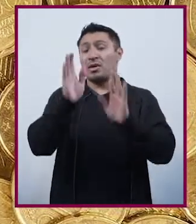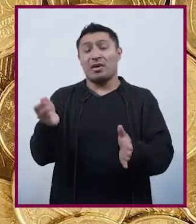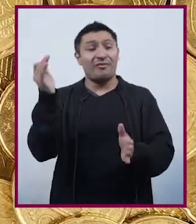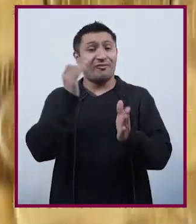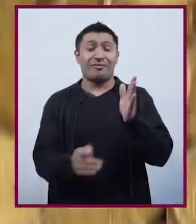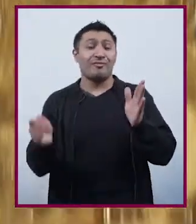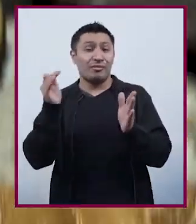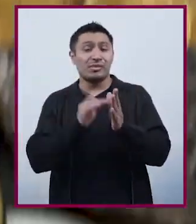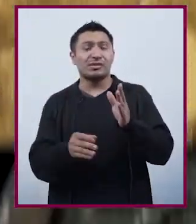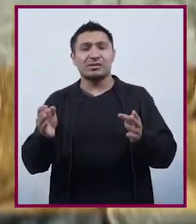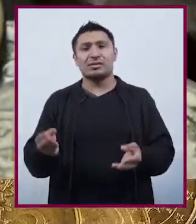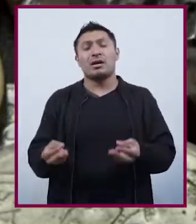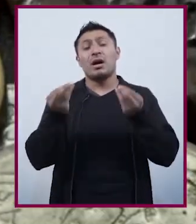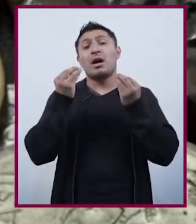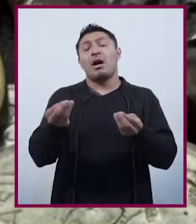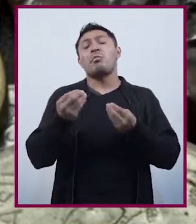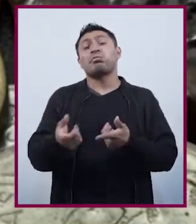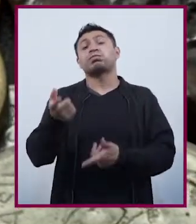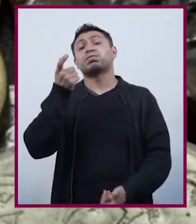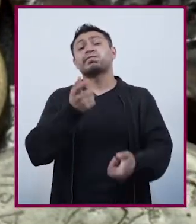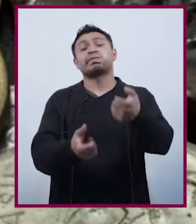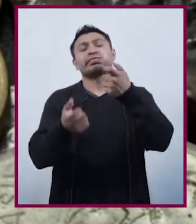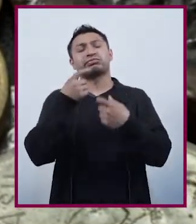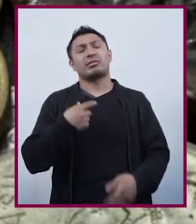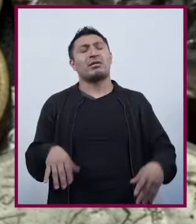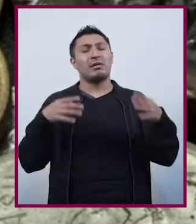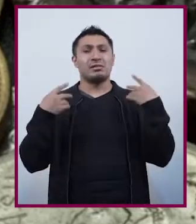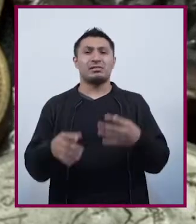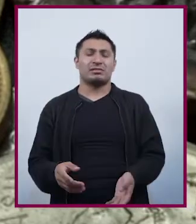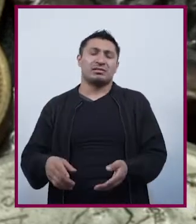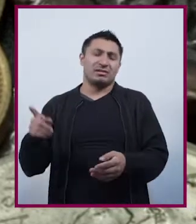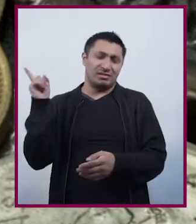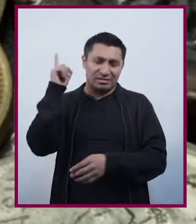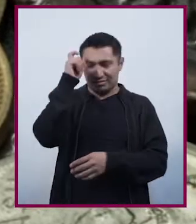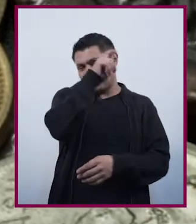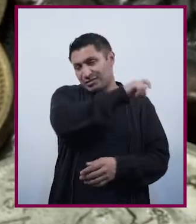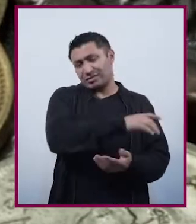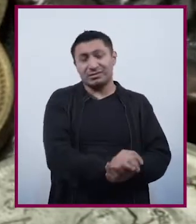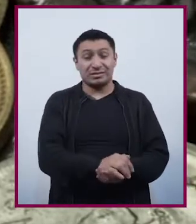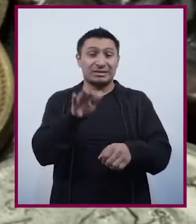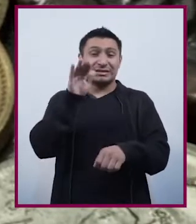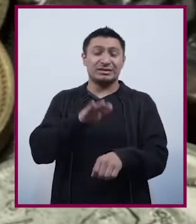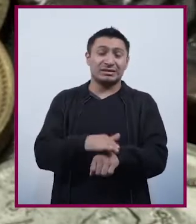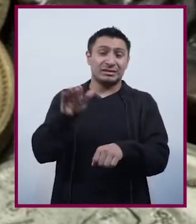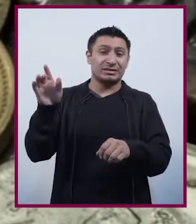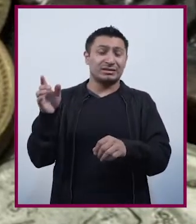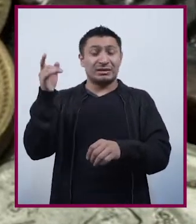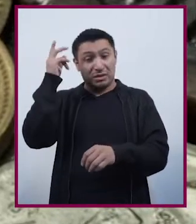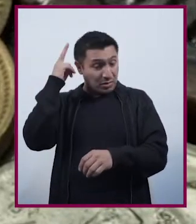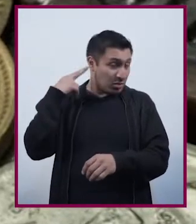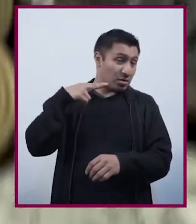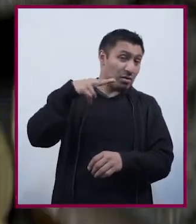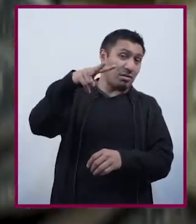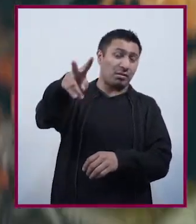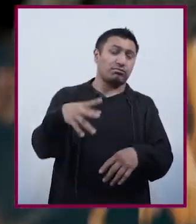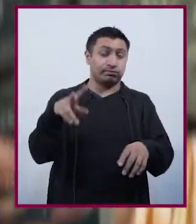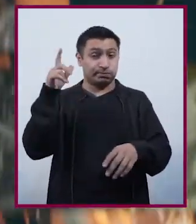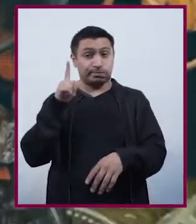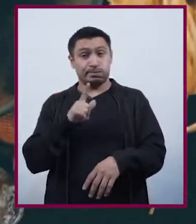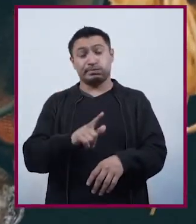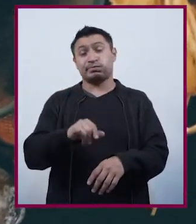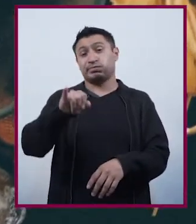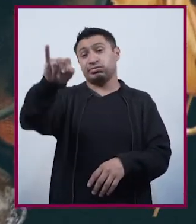era suficiente. Transportar grandes sumas de dinero suponía una gran incomodidad, sobre todo si se emprendía un viaje.